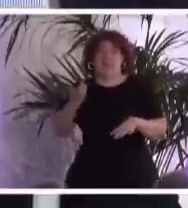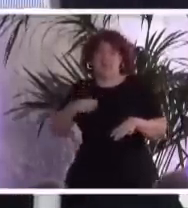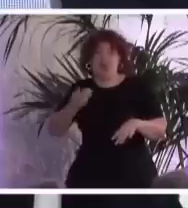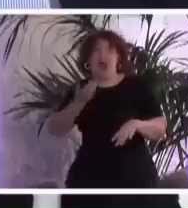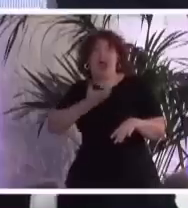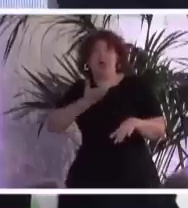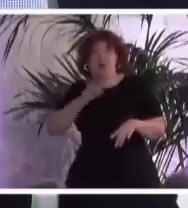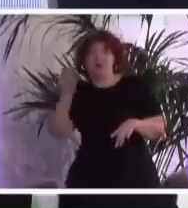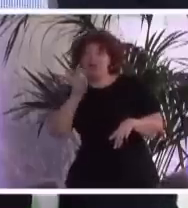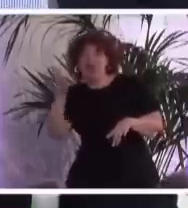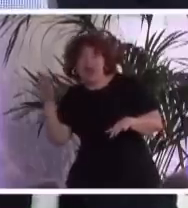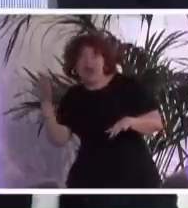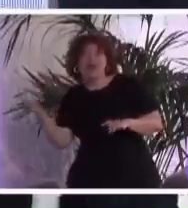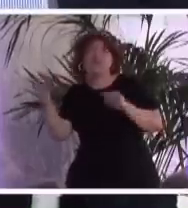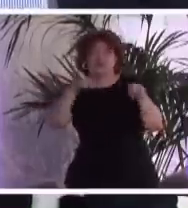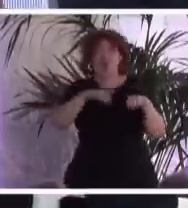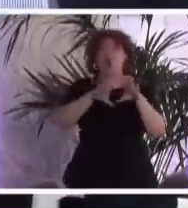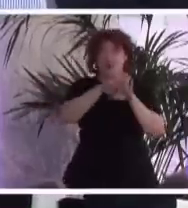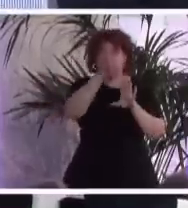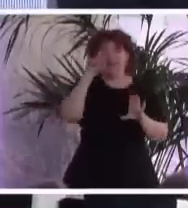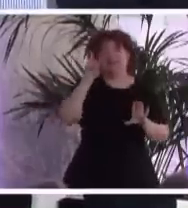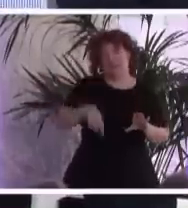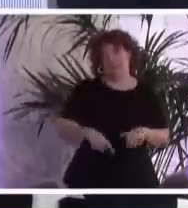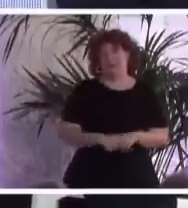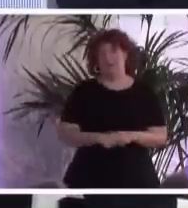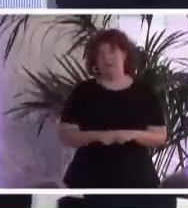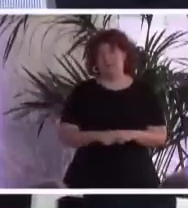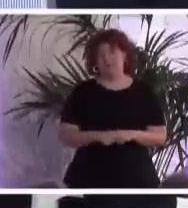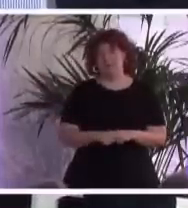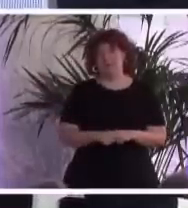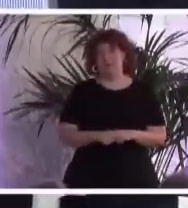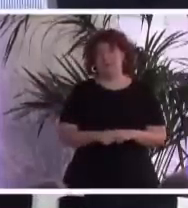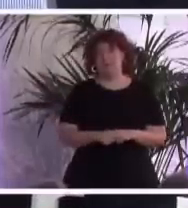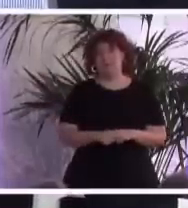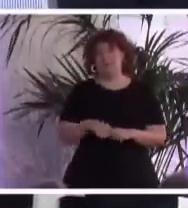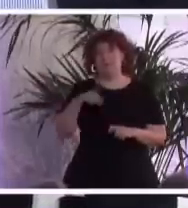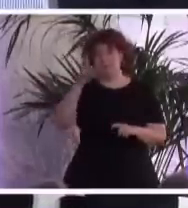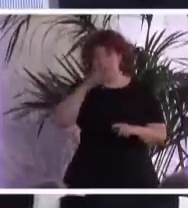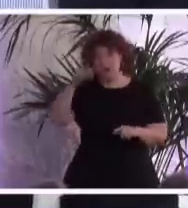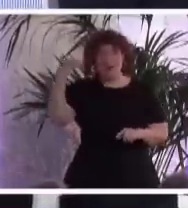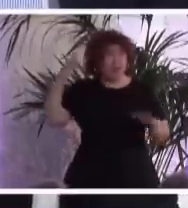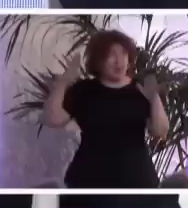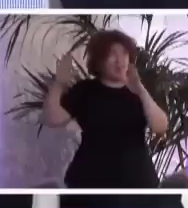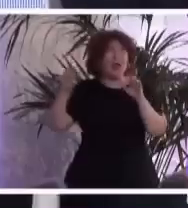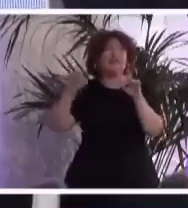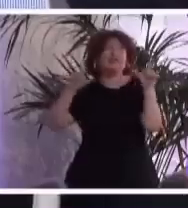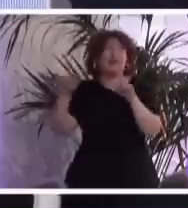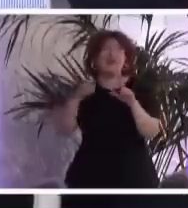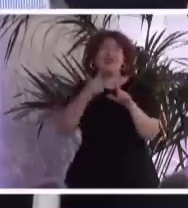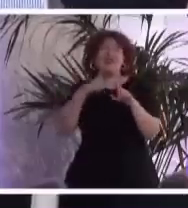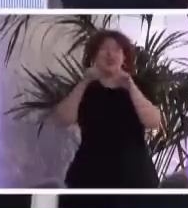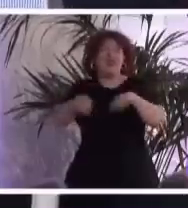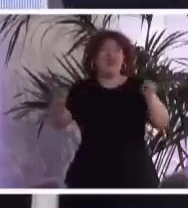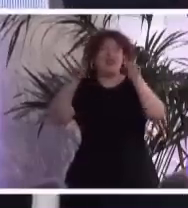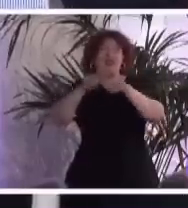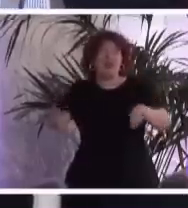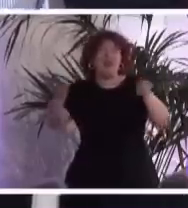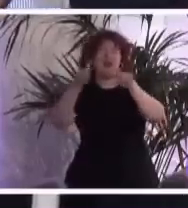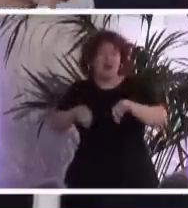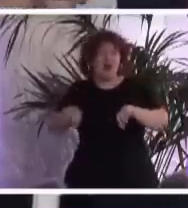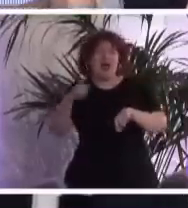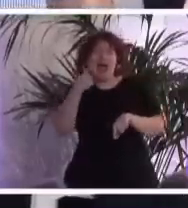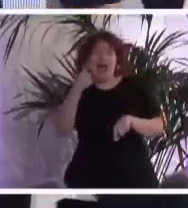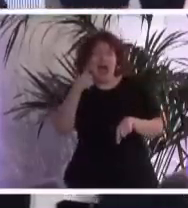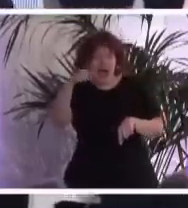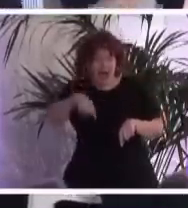hubiera ocurrido también en la comunidad acordaos lo que decían las televisiones entonces y compararlo